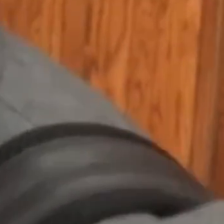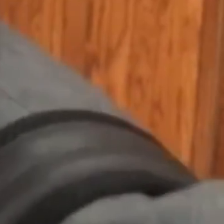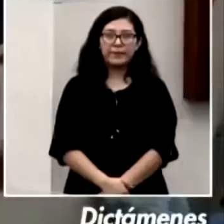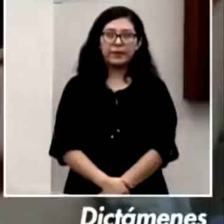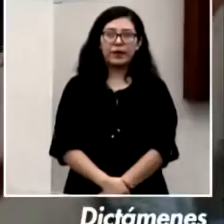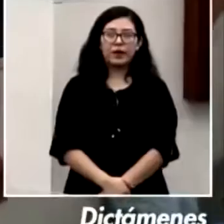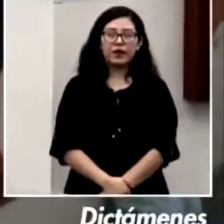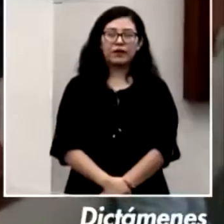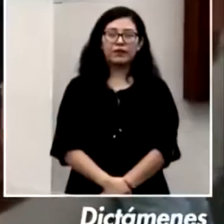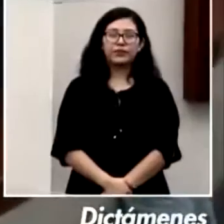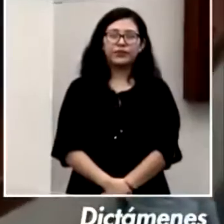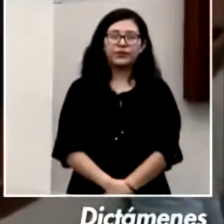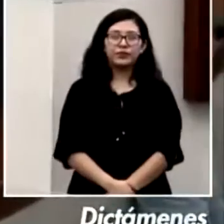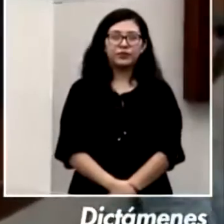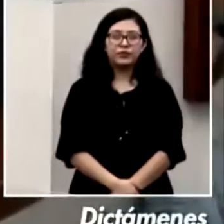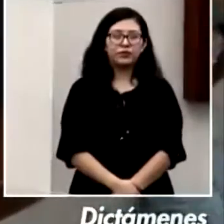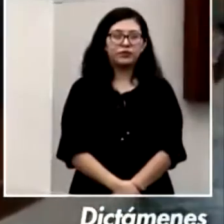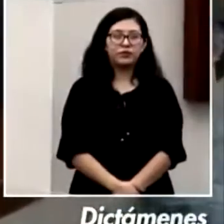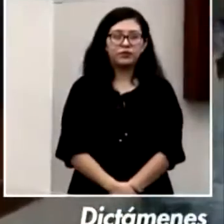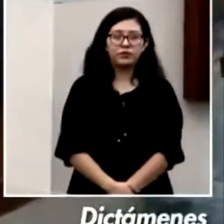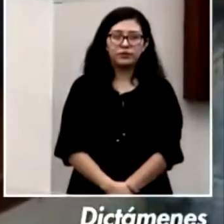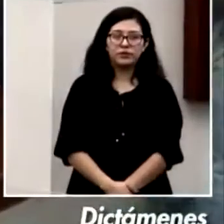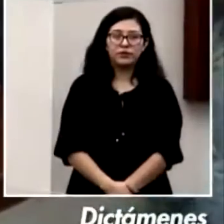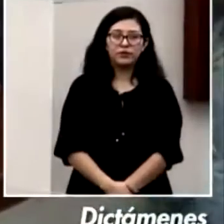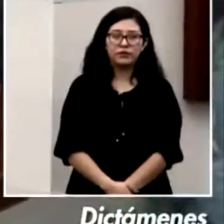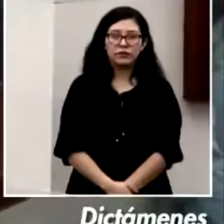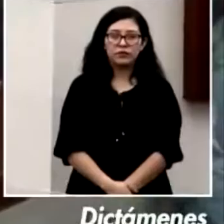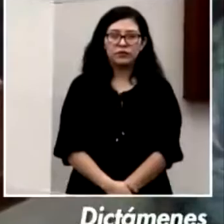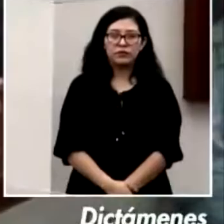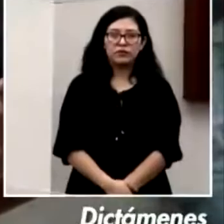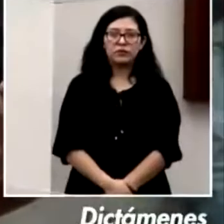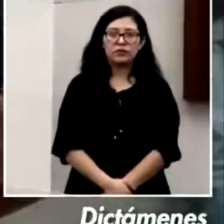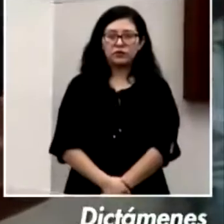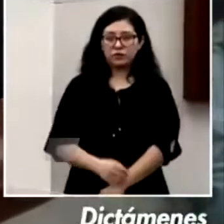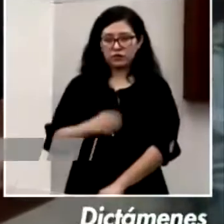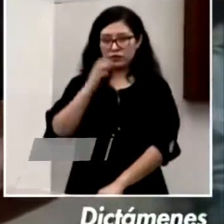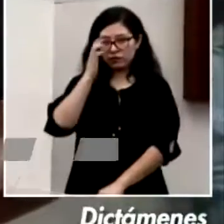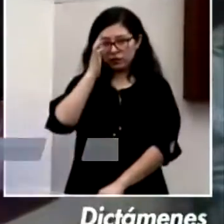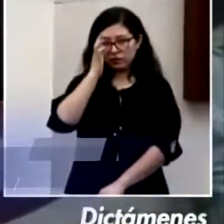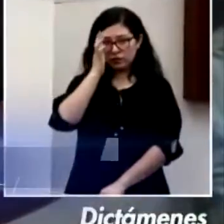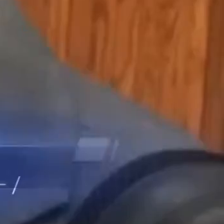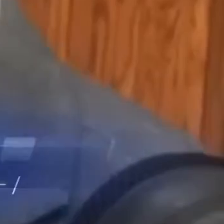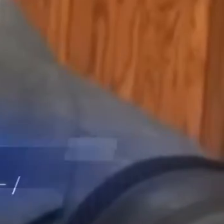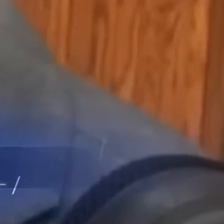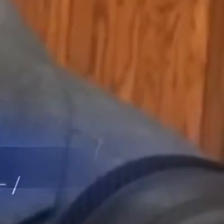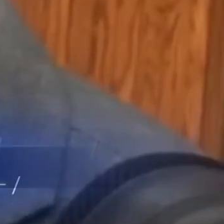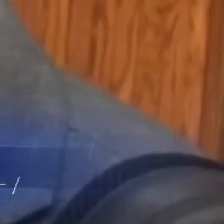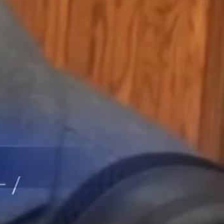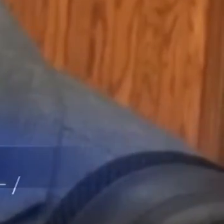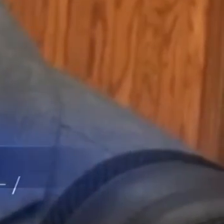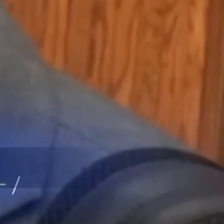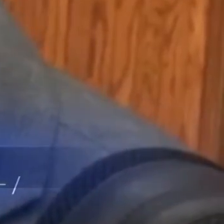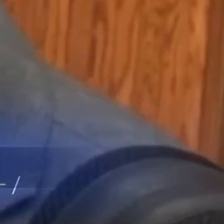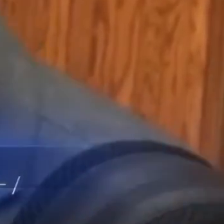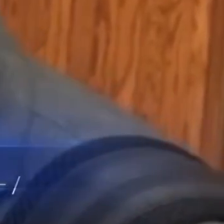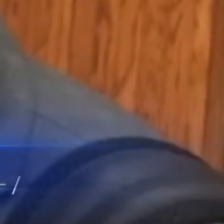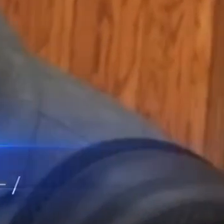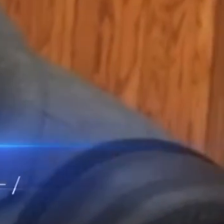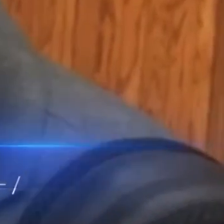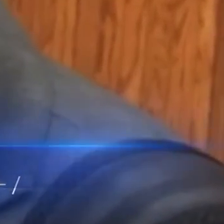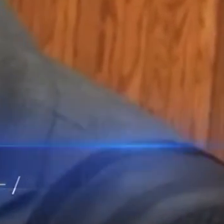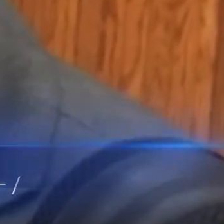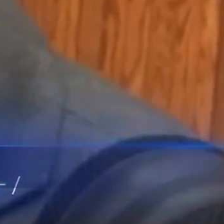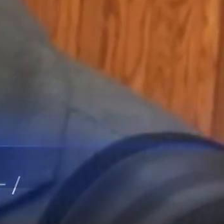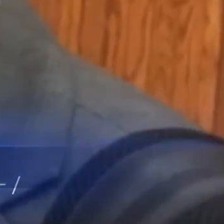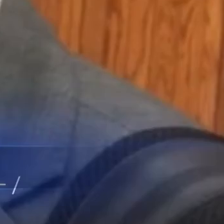mejor. Aclaró que las observaciones siguen su curso y están firmes. Simplemente el Congreso del Estado dio